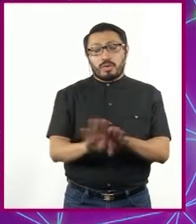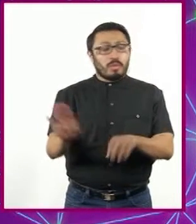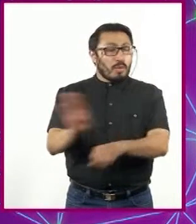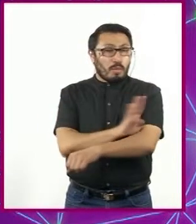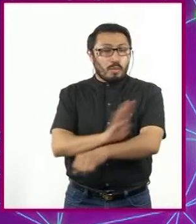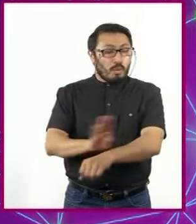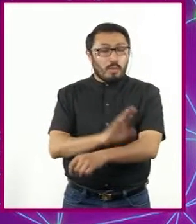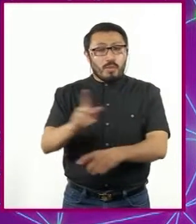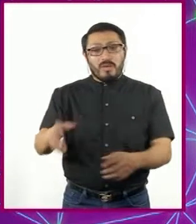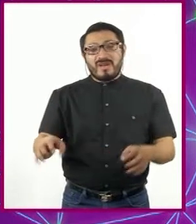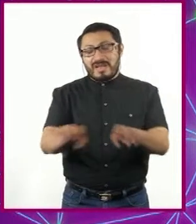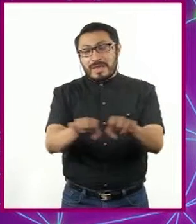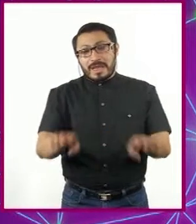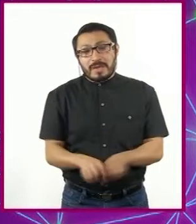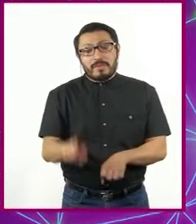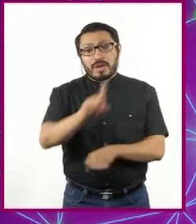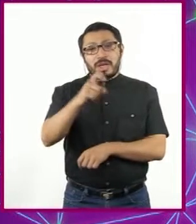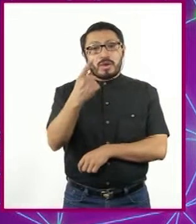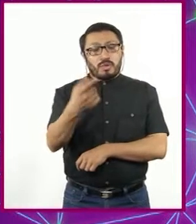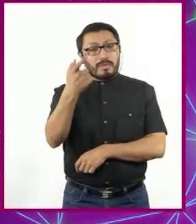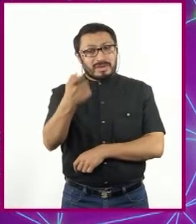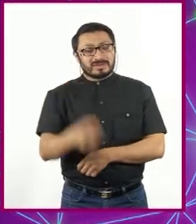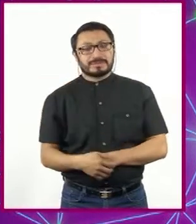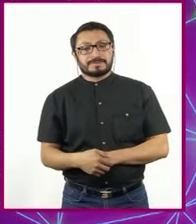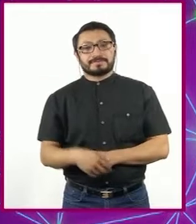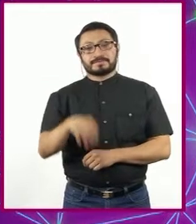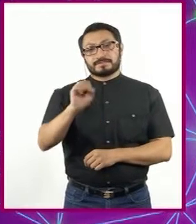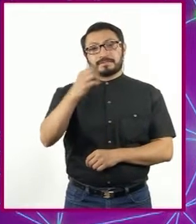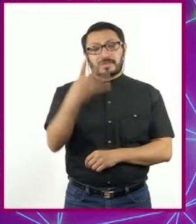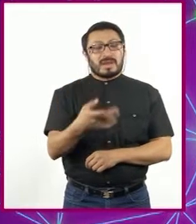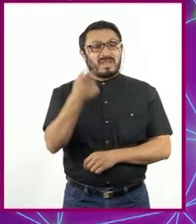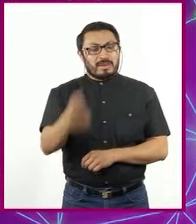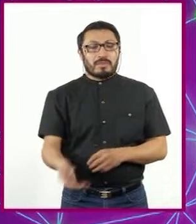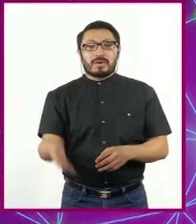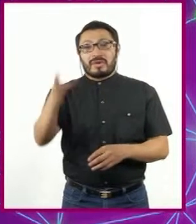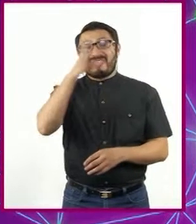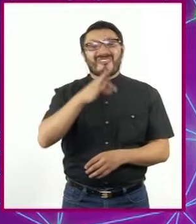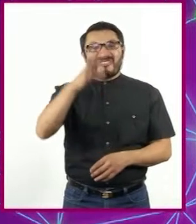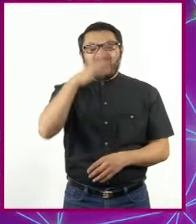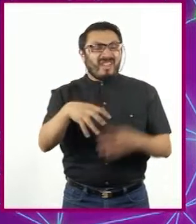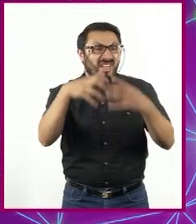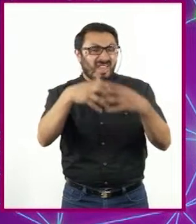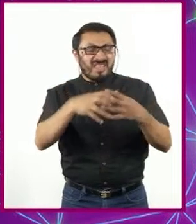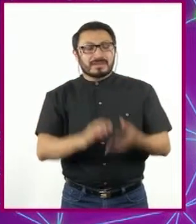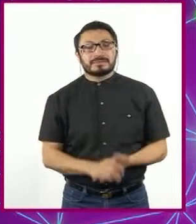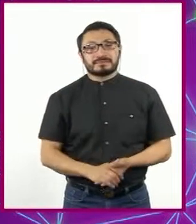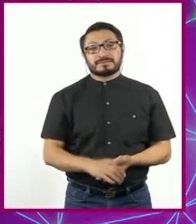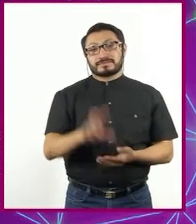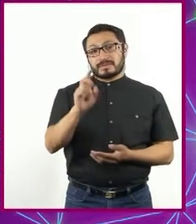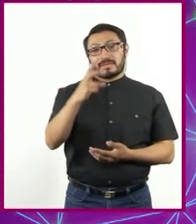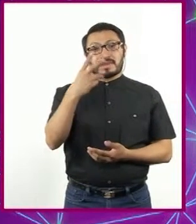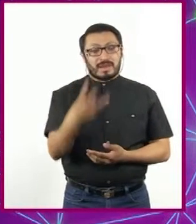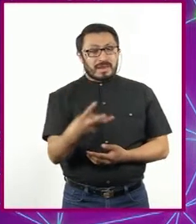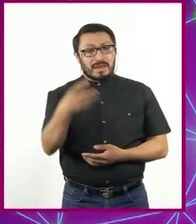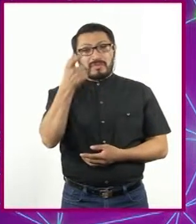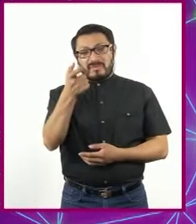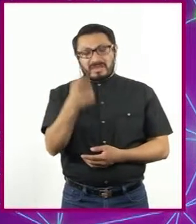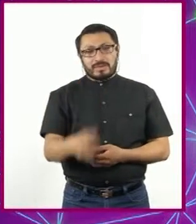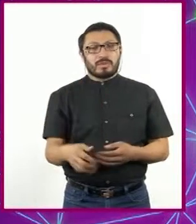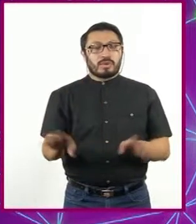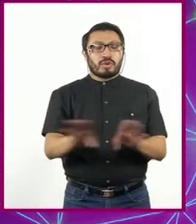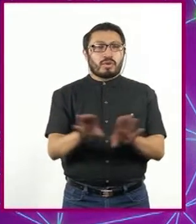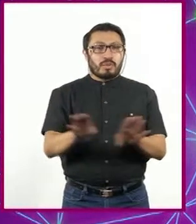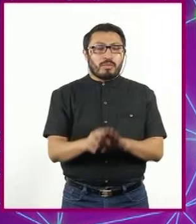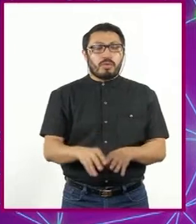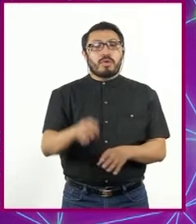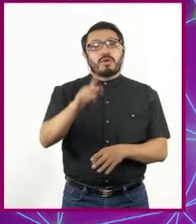equipo 101 pesos, 64 pesos por una falla del sistema y 33 pesos por una promoción de